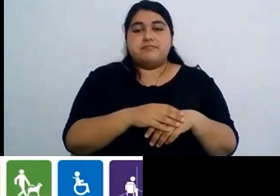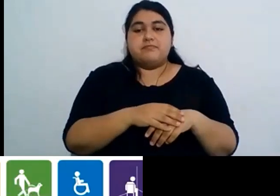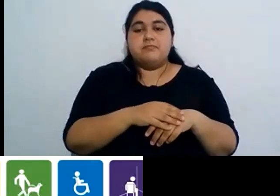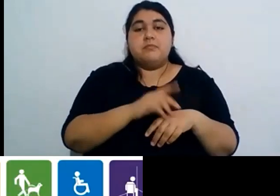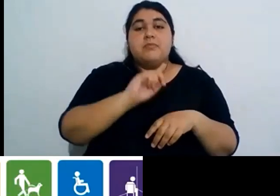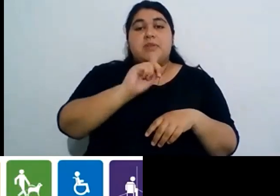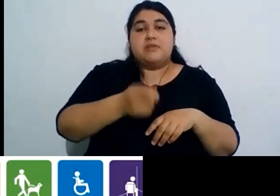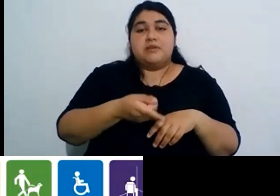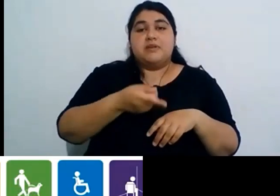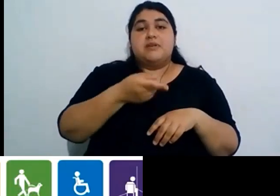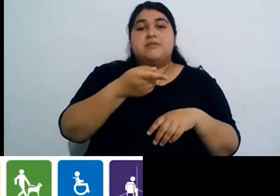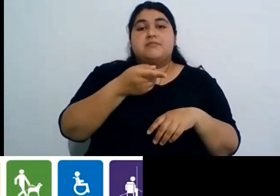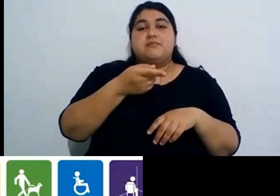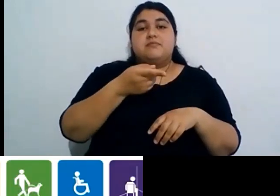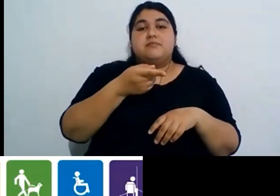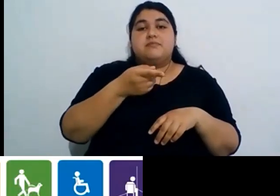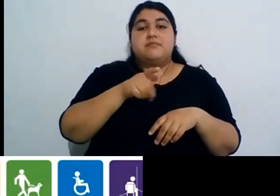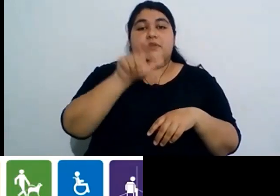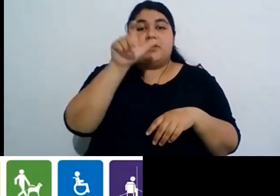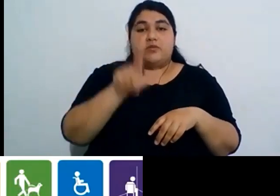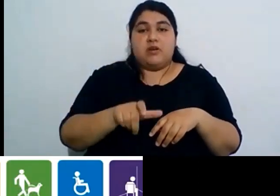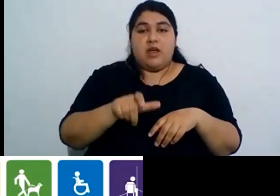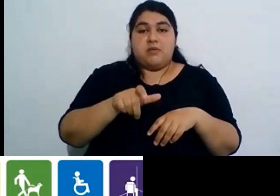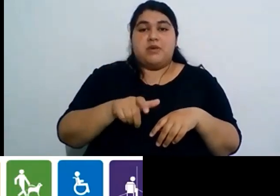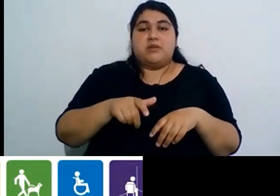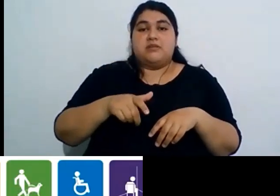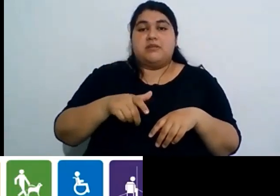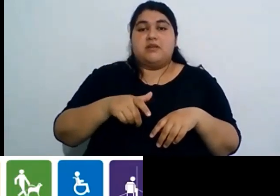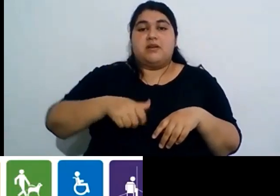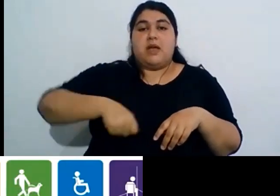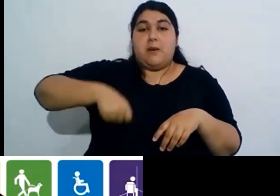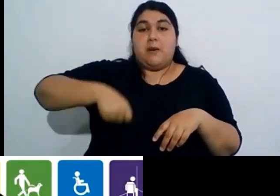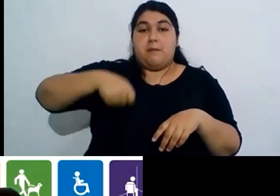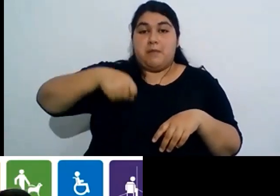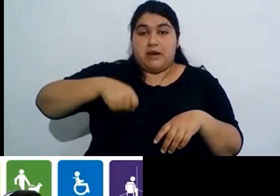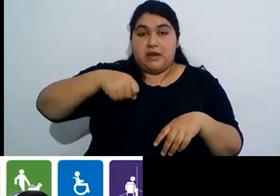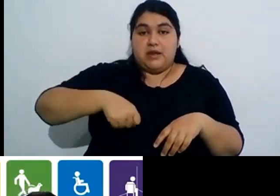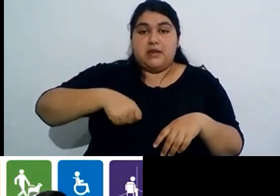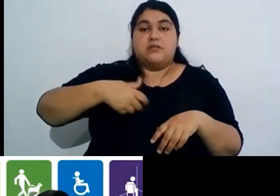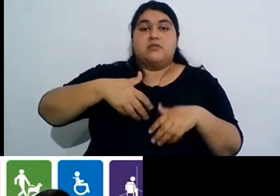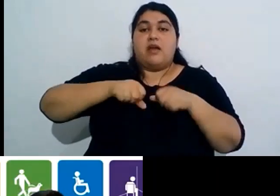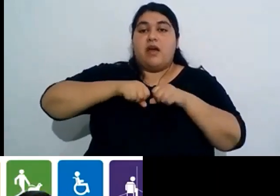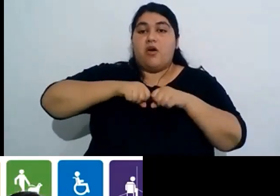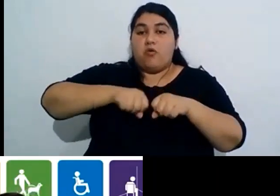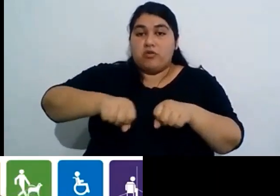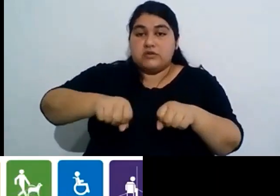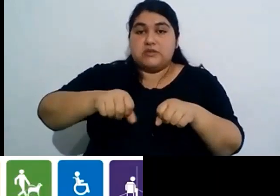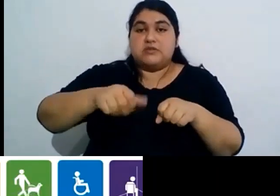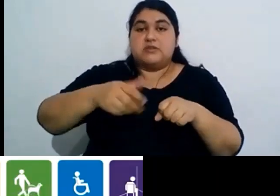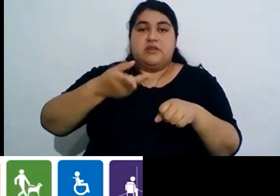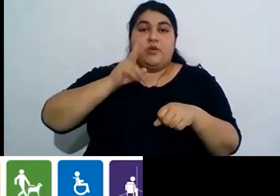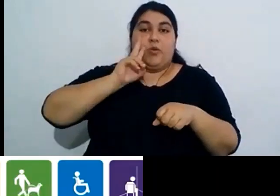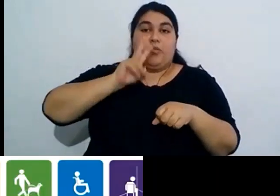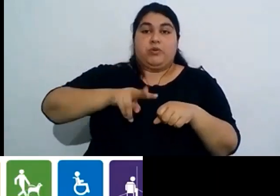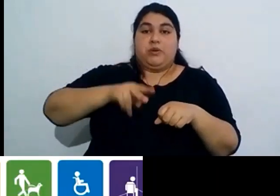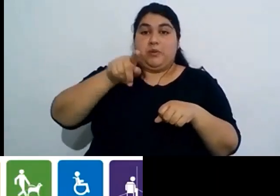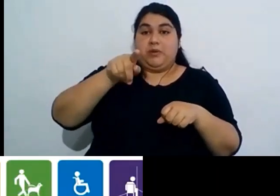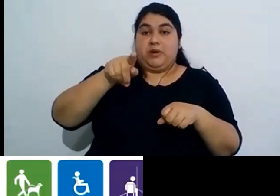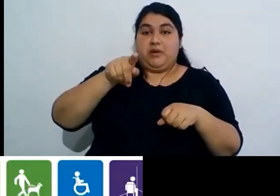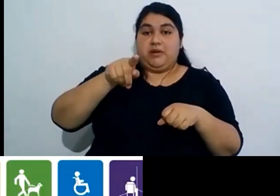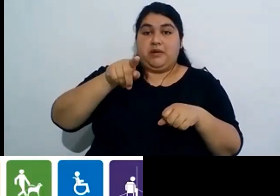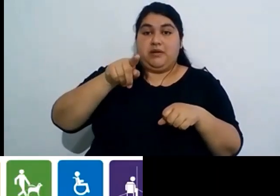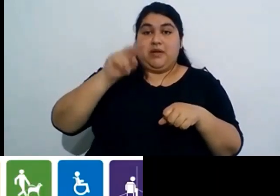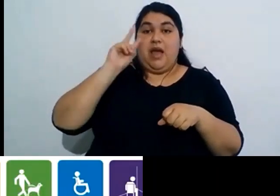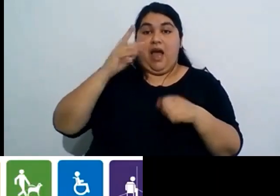Tenemos una persona usando una maleta, un cochecito, como pueden ver acá.